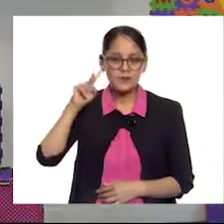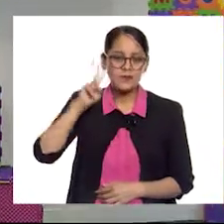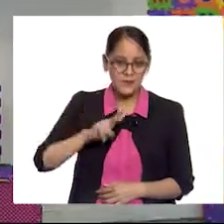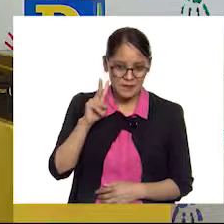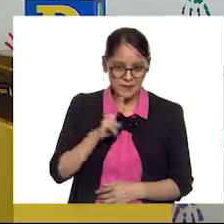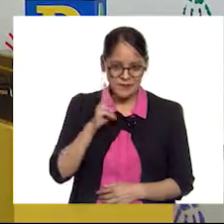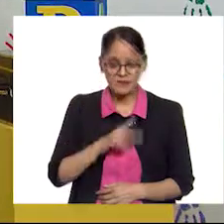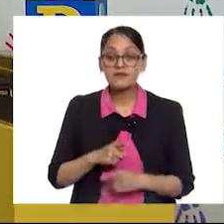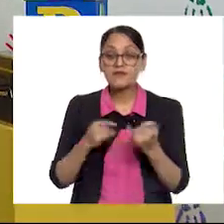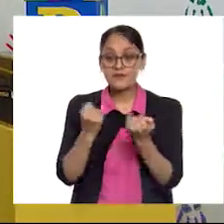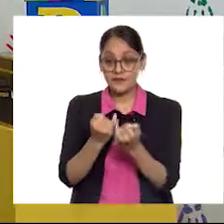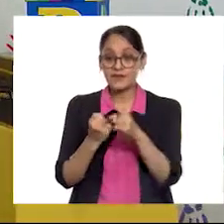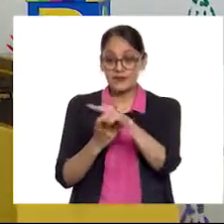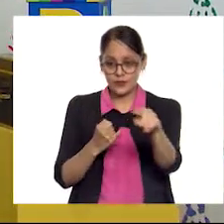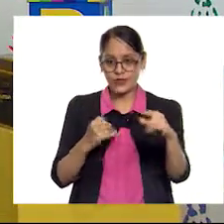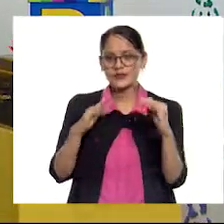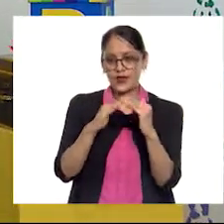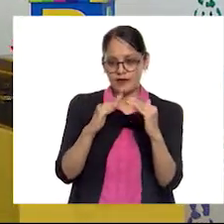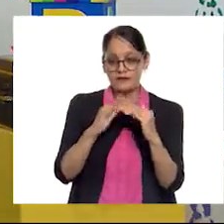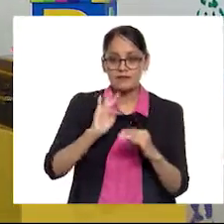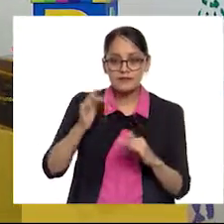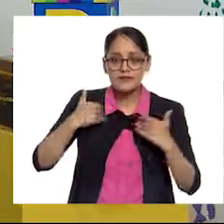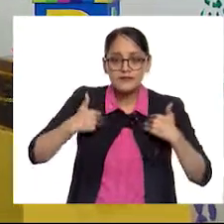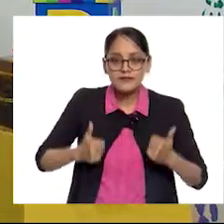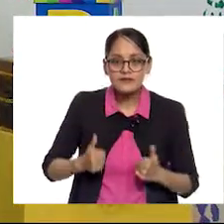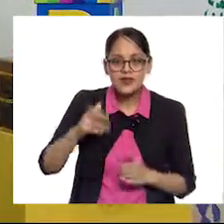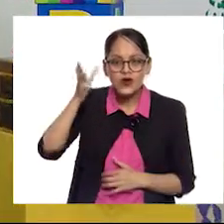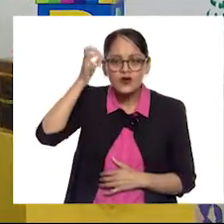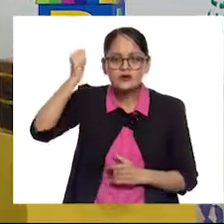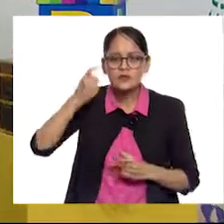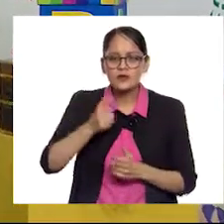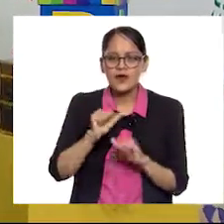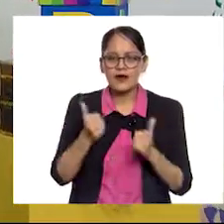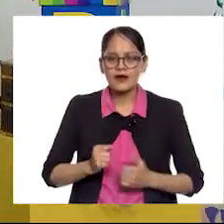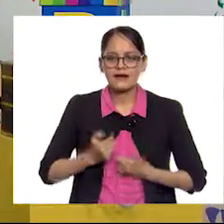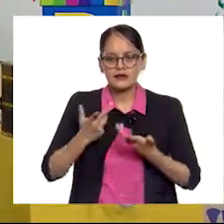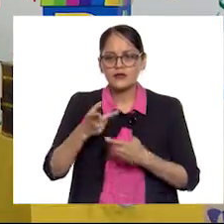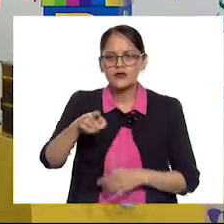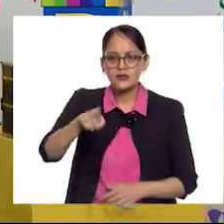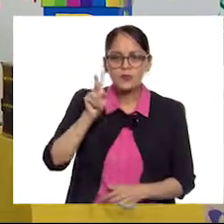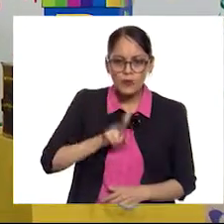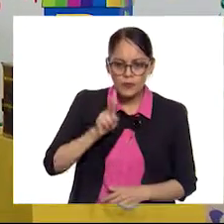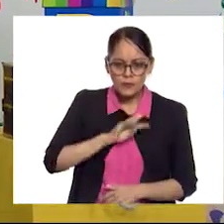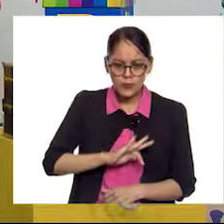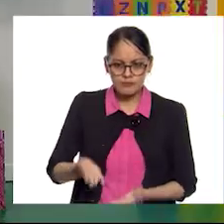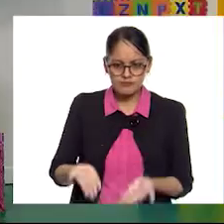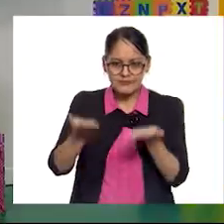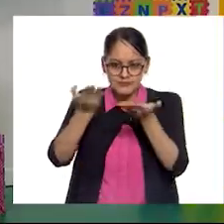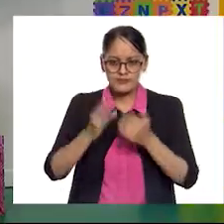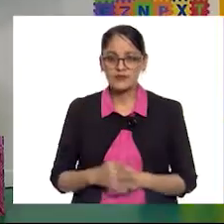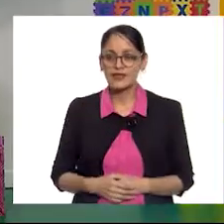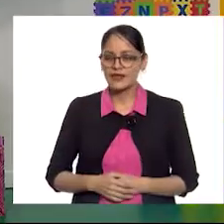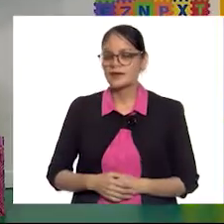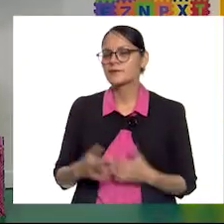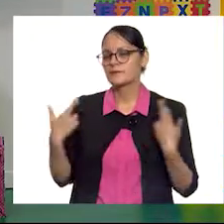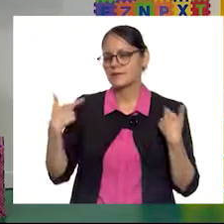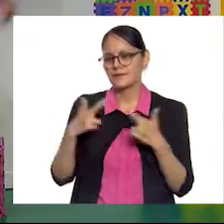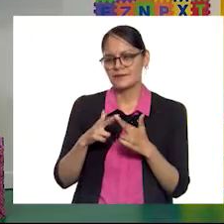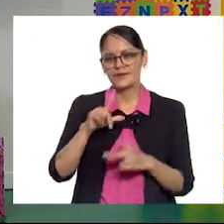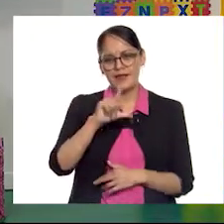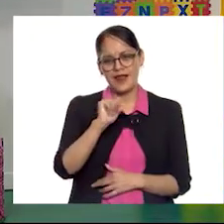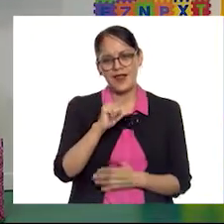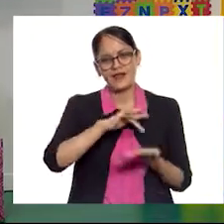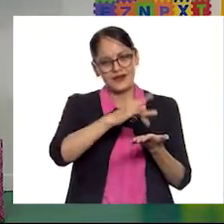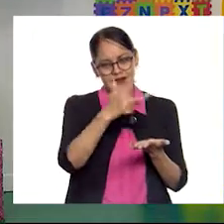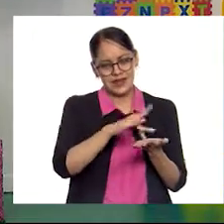los niños y niñas en casa también hayan entendido el concepto de performance un poquito mejor y puedan experimentar con él. Maestro Lalo, muchísimas gracias por la clase de hoy.